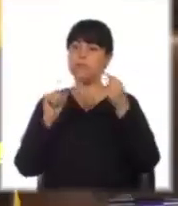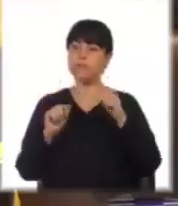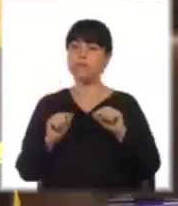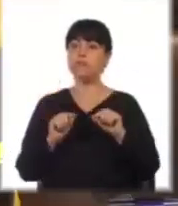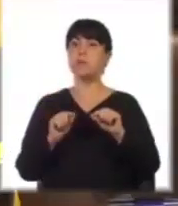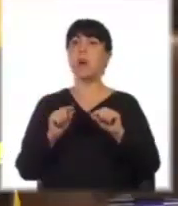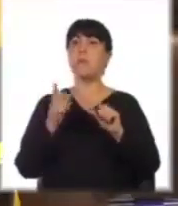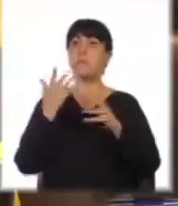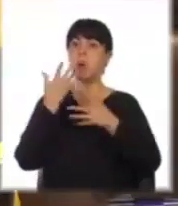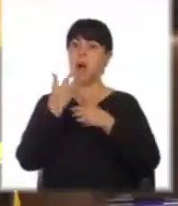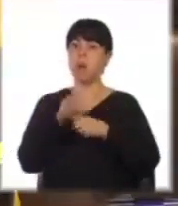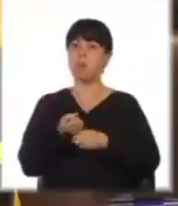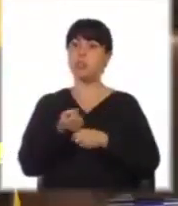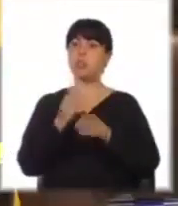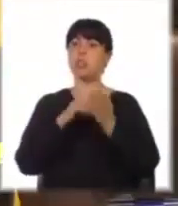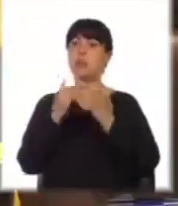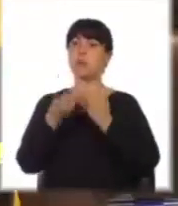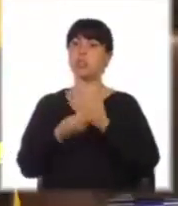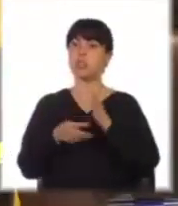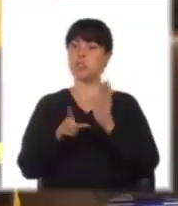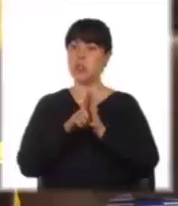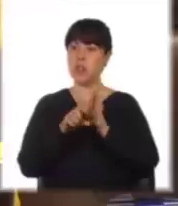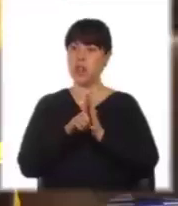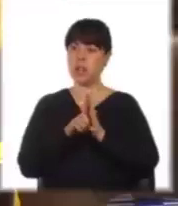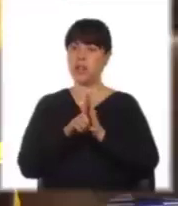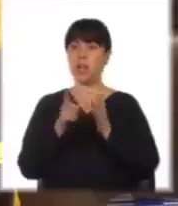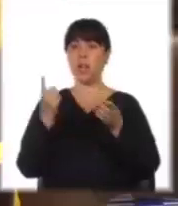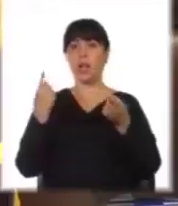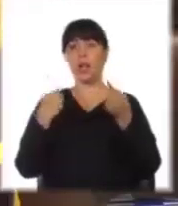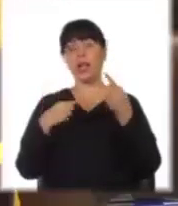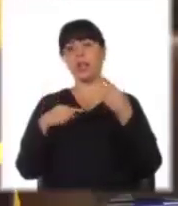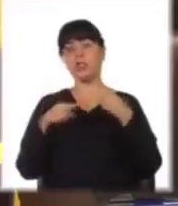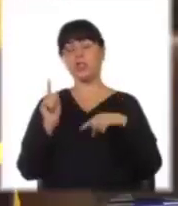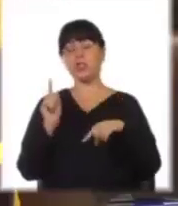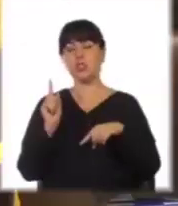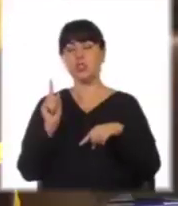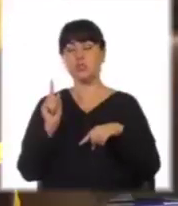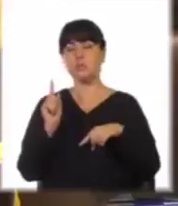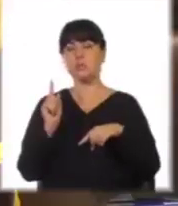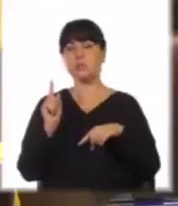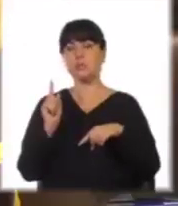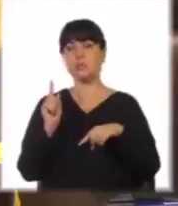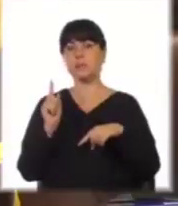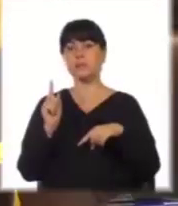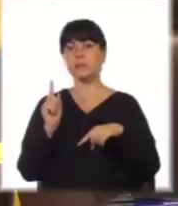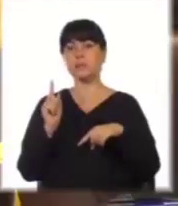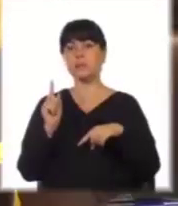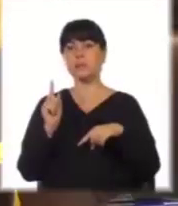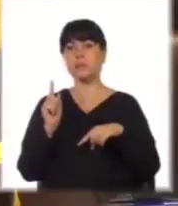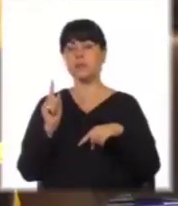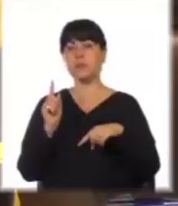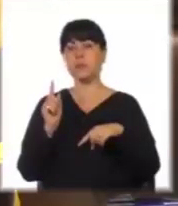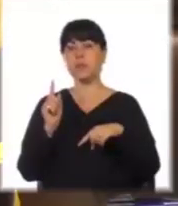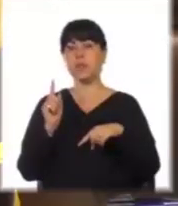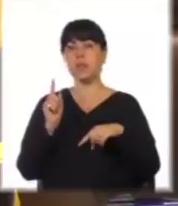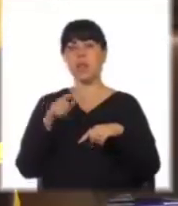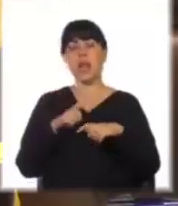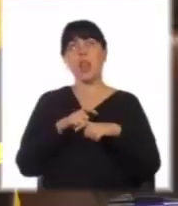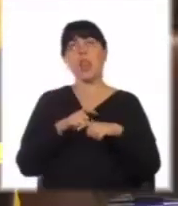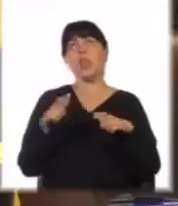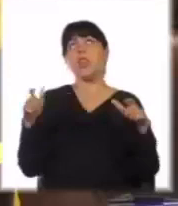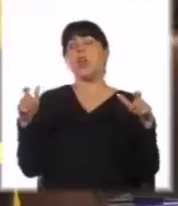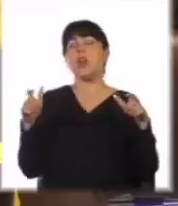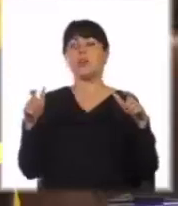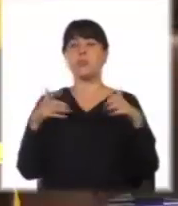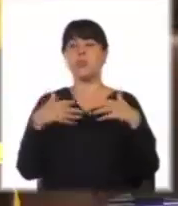estar apoyando este proyecto de ley. Por tanto, señor presidente, es una enorme alegría